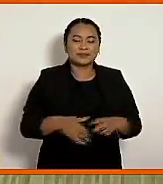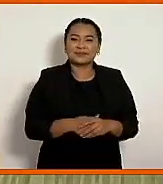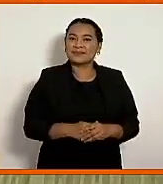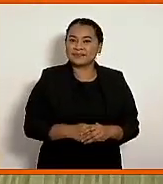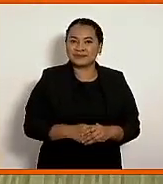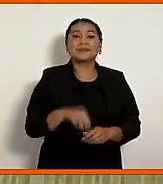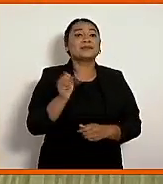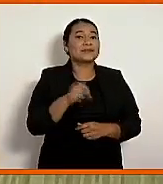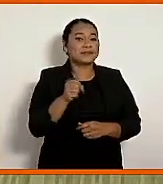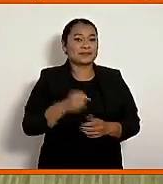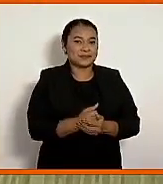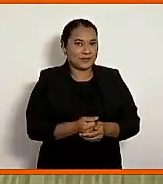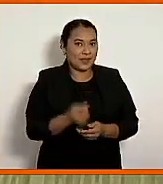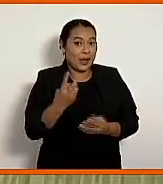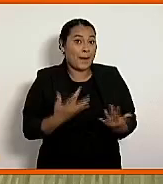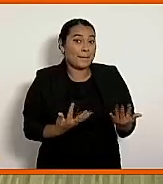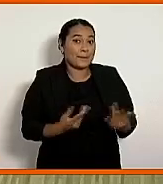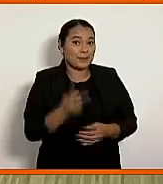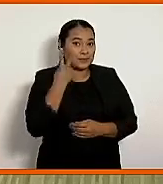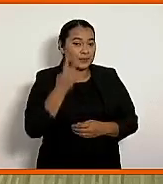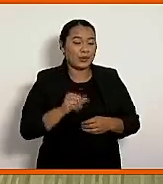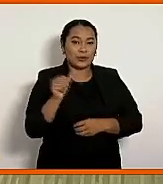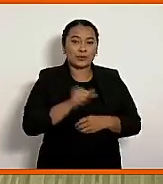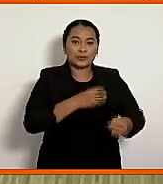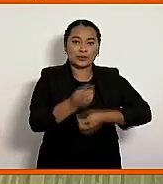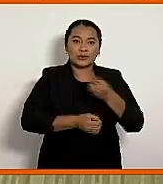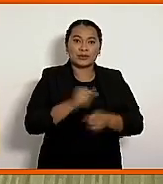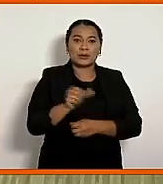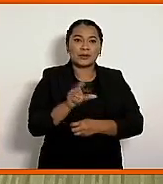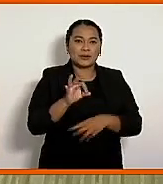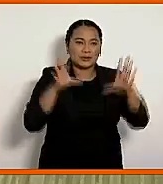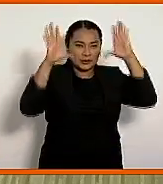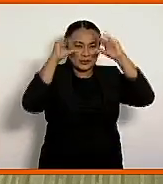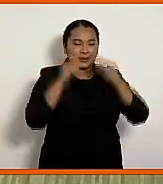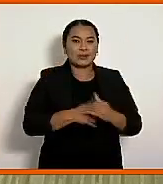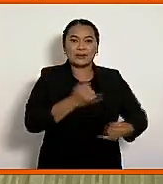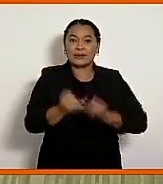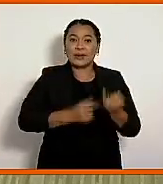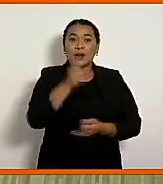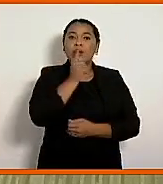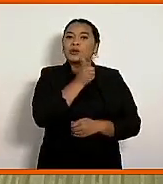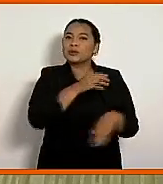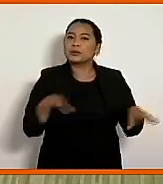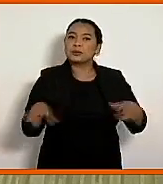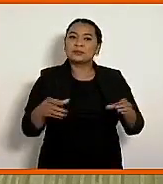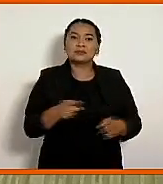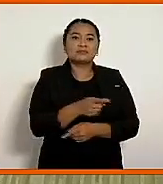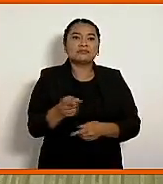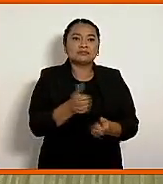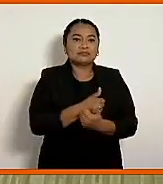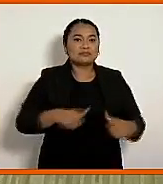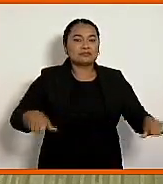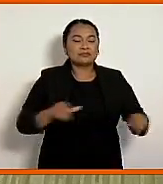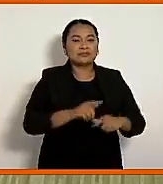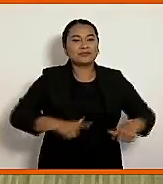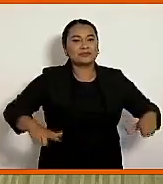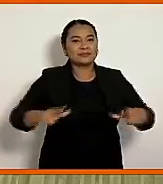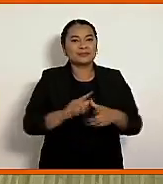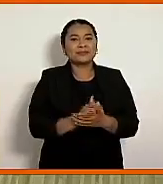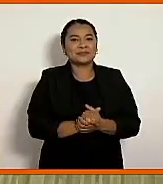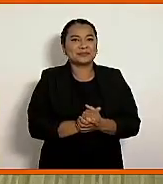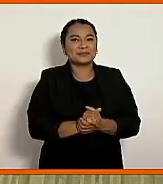Francini. Así es, Madeline. Los esperamos en nuestra Noche Millonaria. A jugar se ha dicho con Loto. Donde quiera que estés.